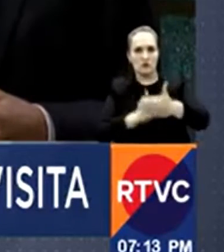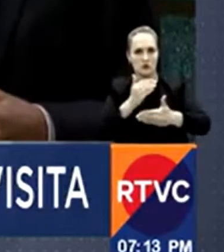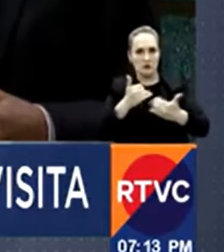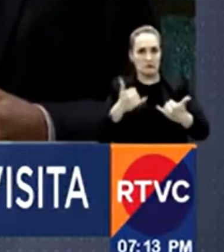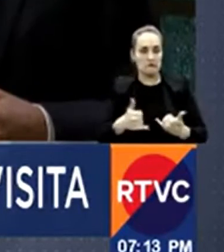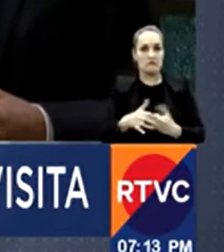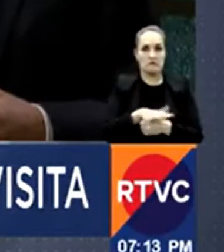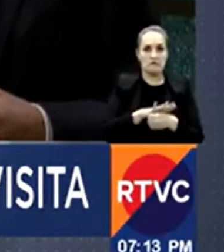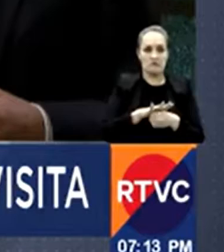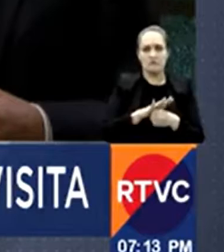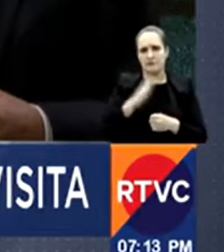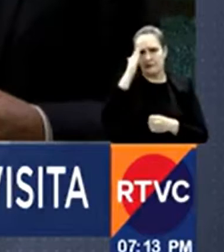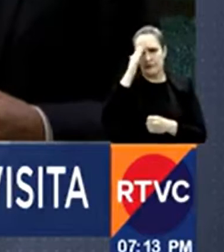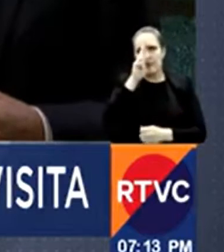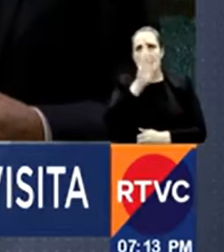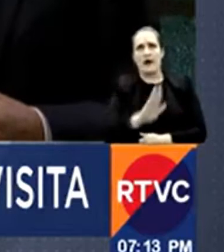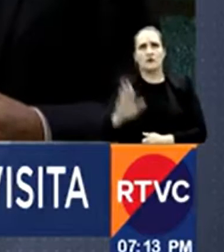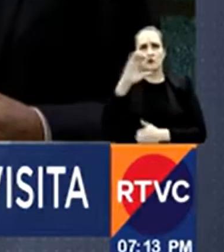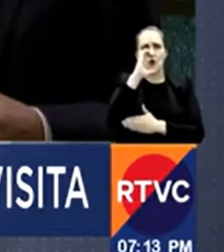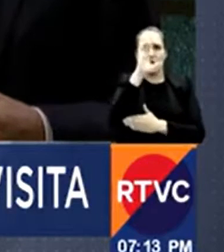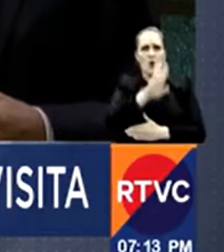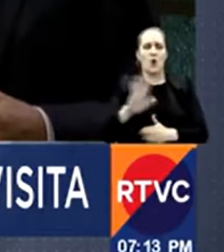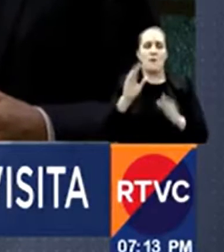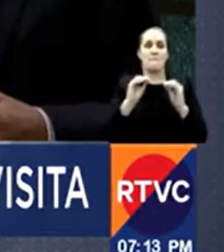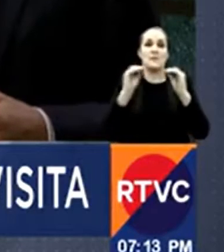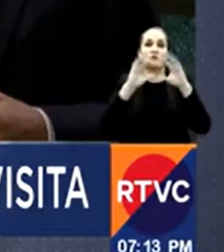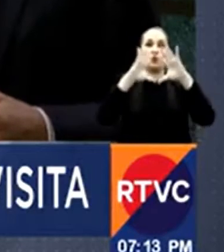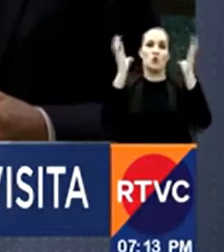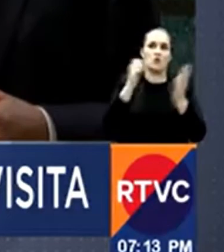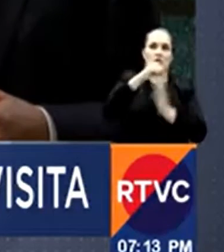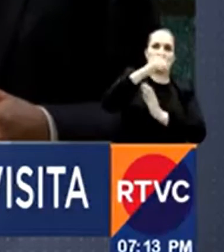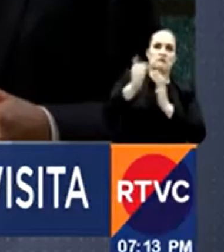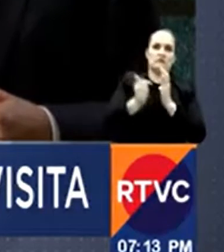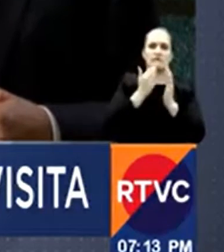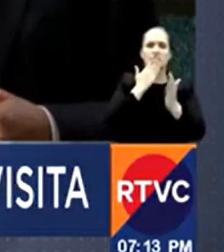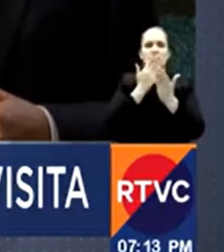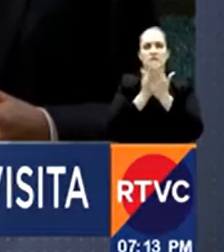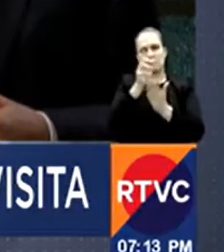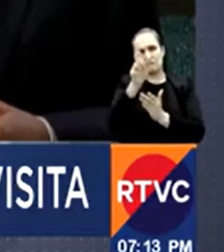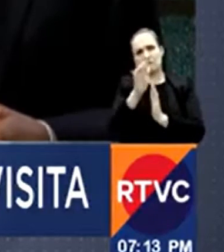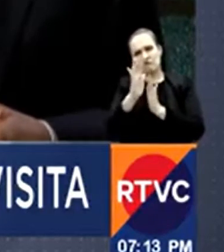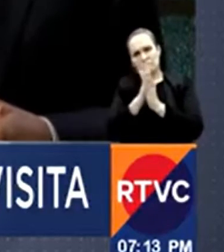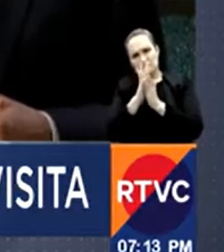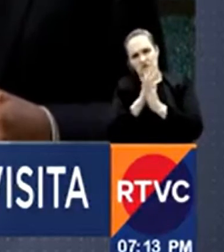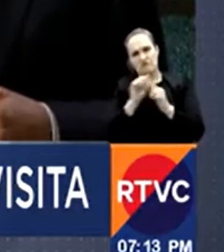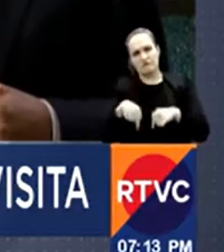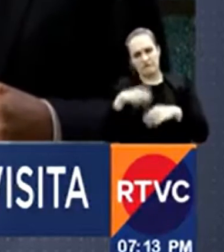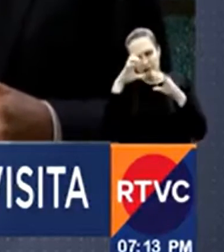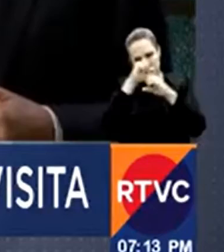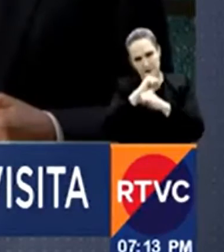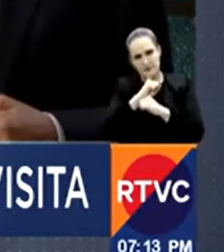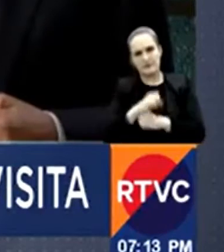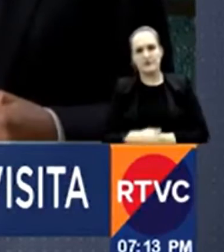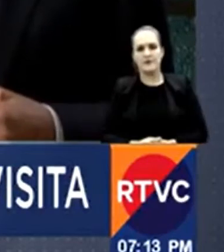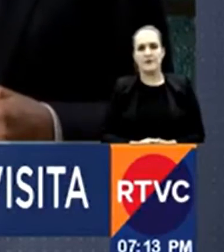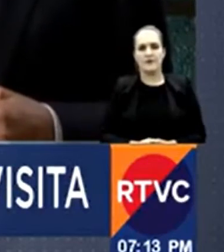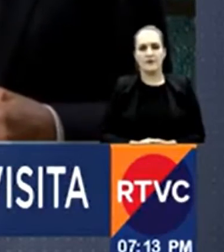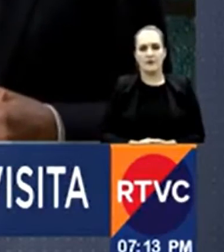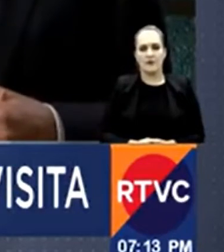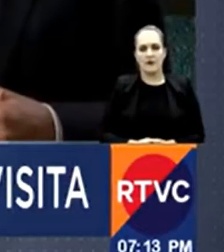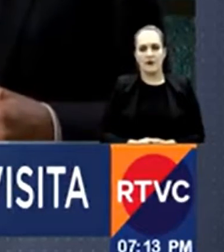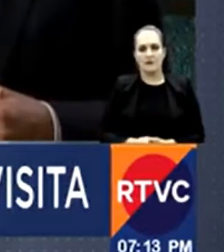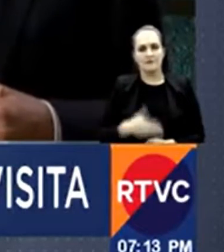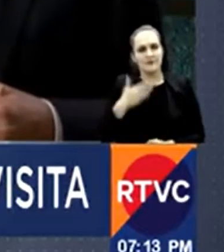atravesando, no solamente a nivel nacional, sino por supuesto mundial. A usted, muchísimas gracias por acompañarnos en esta noche.